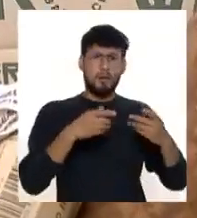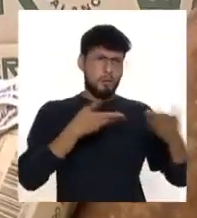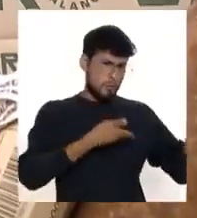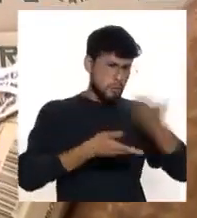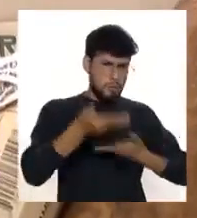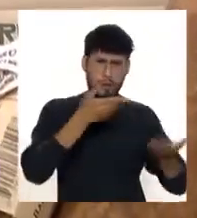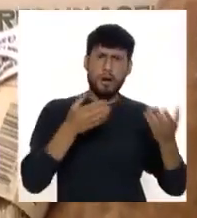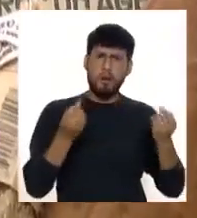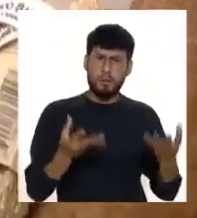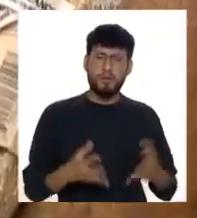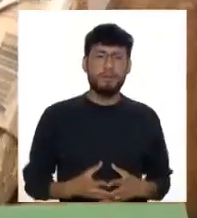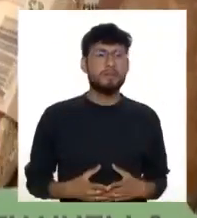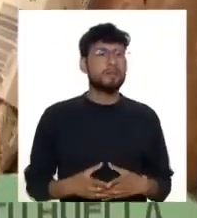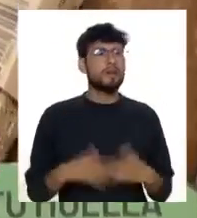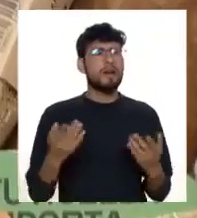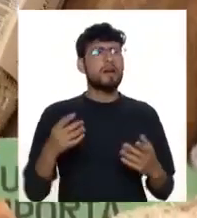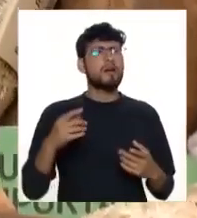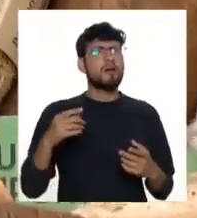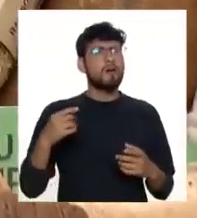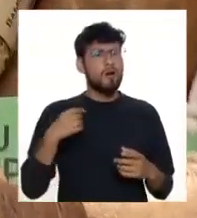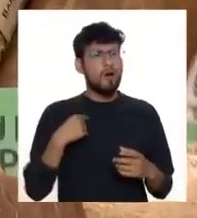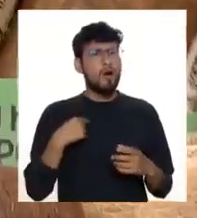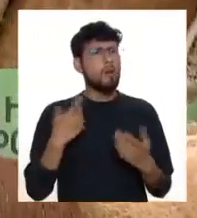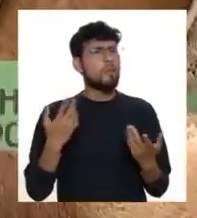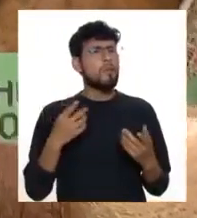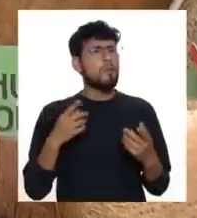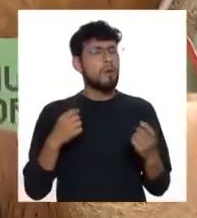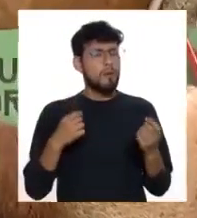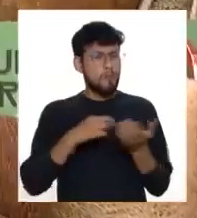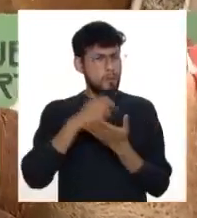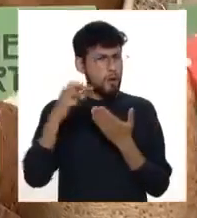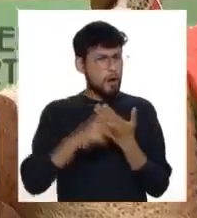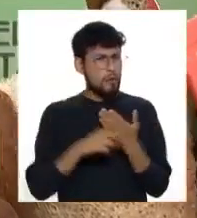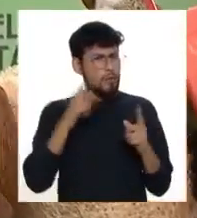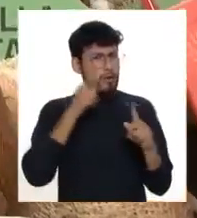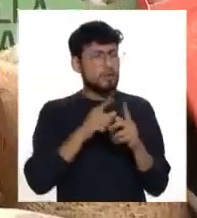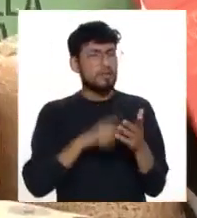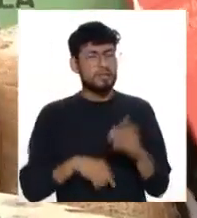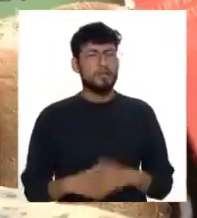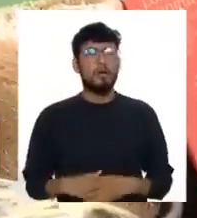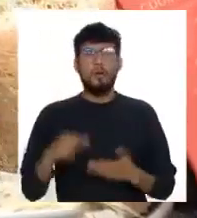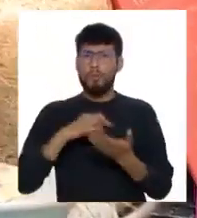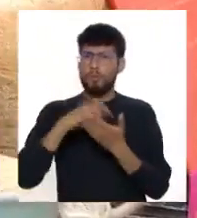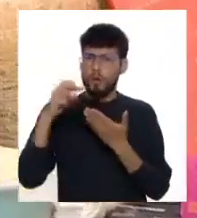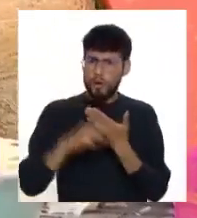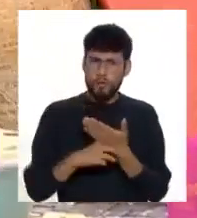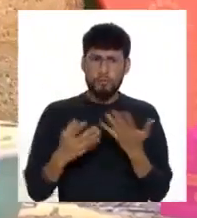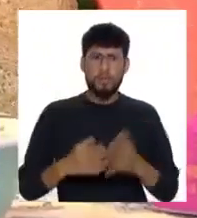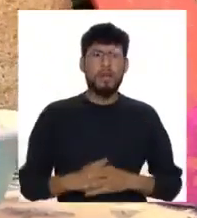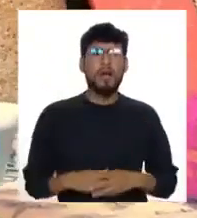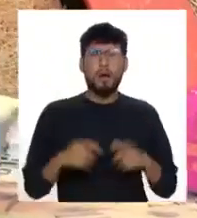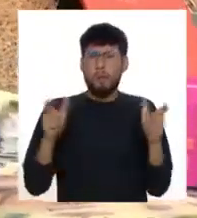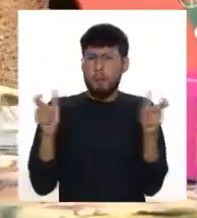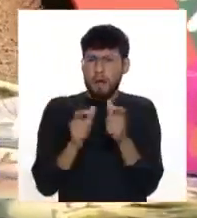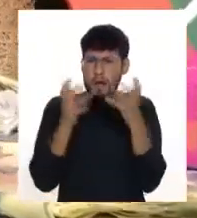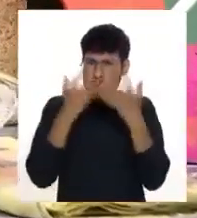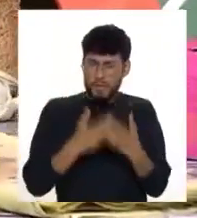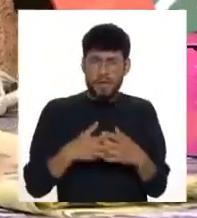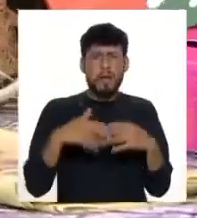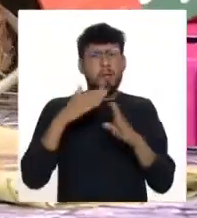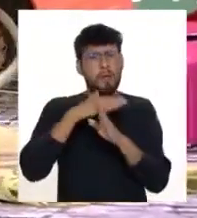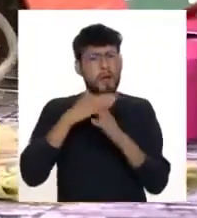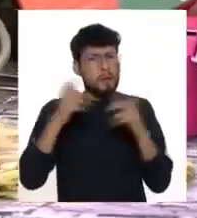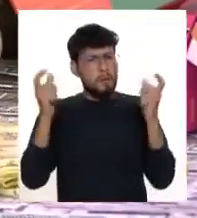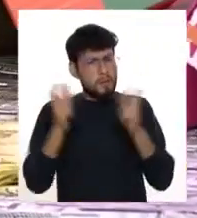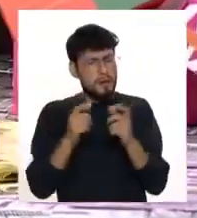no Entonces los proyectos que nosotros financiamos a través del programa es justamente proyectos de microempresas medianas